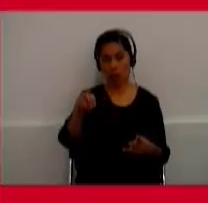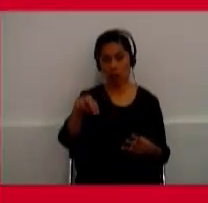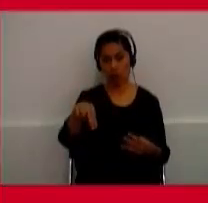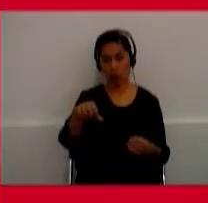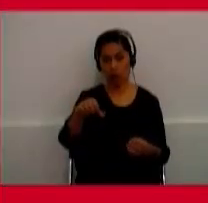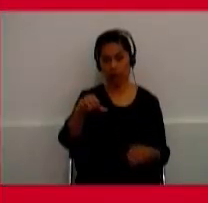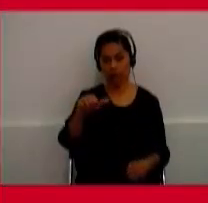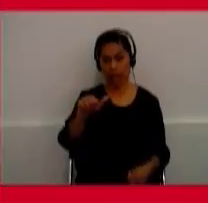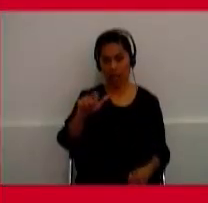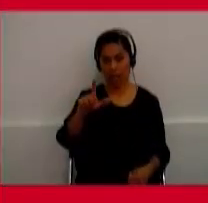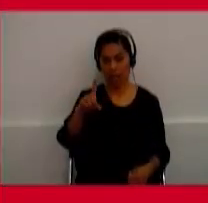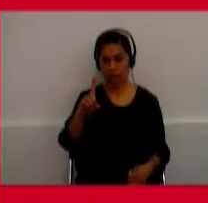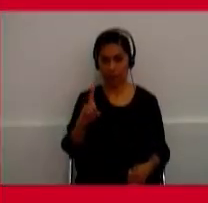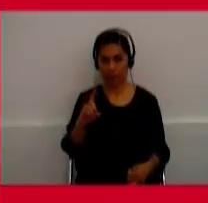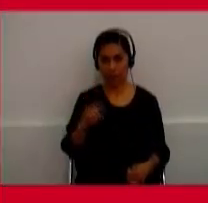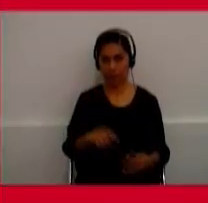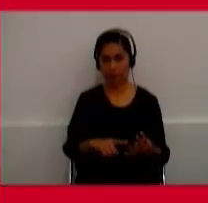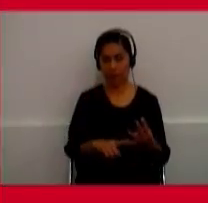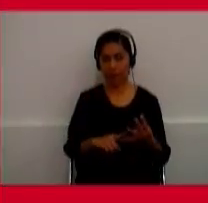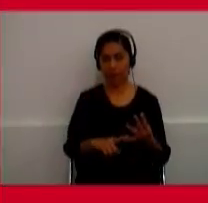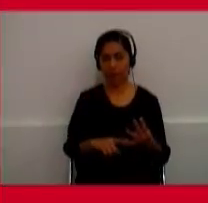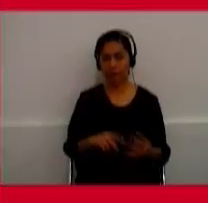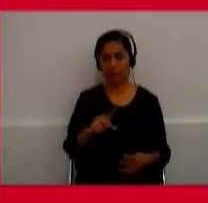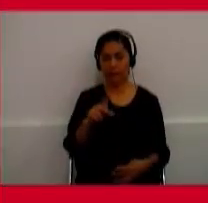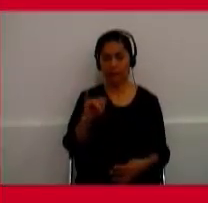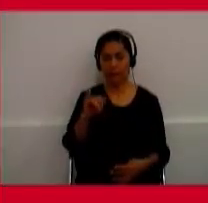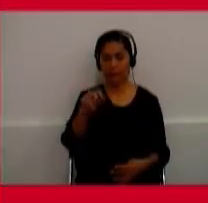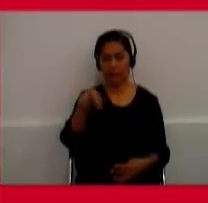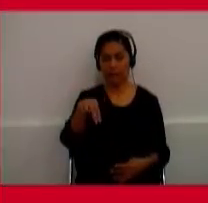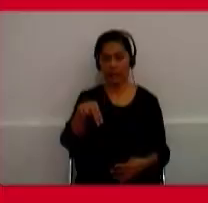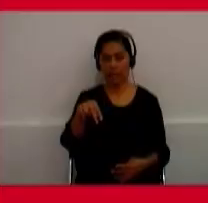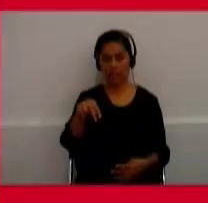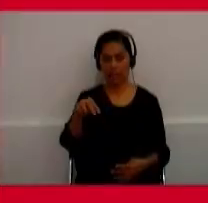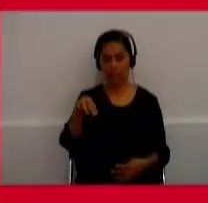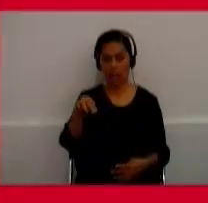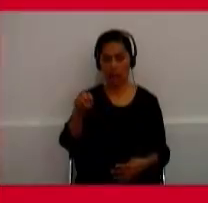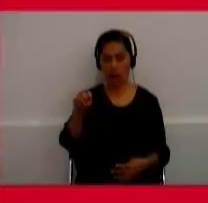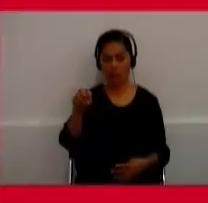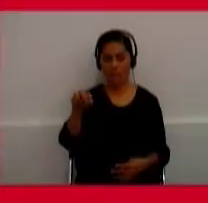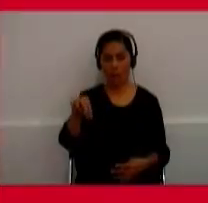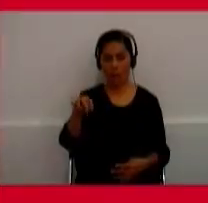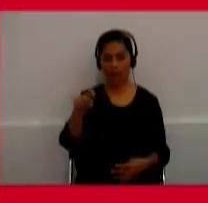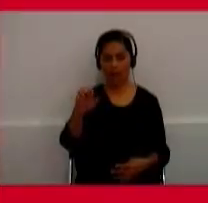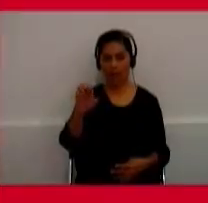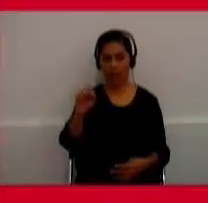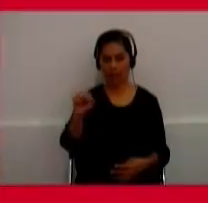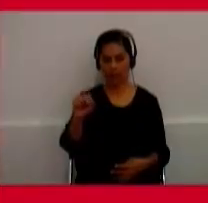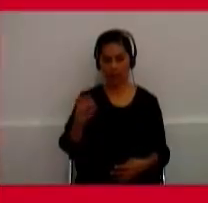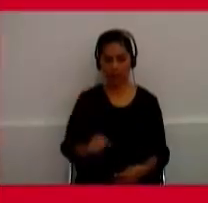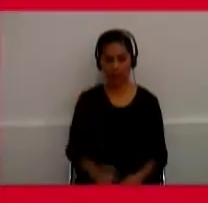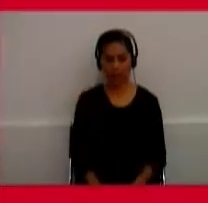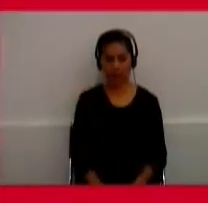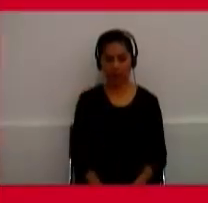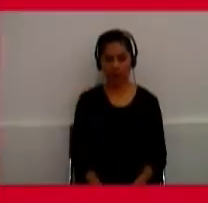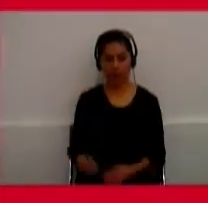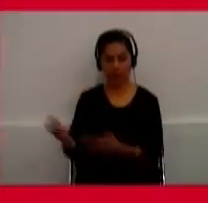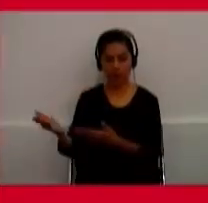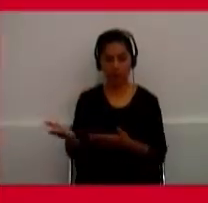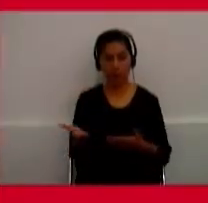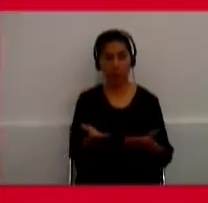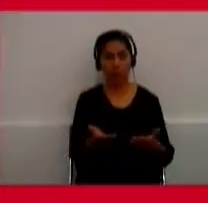Consultings. Y Kim Montes, superintendente de proyectos de ingeniería, compañía minera Antamina. Por favor, suban.